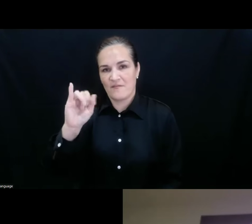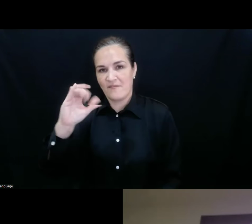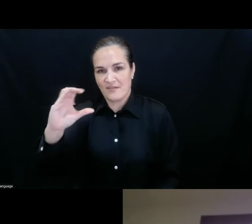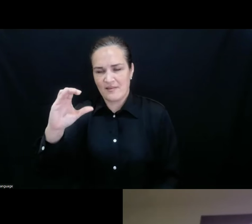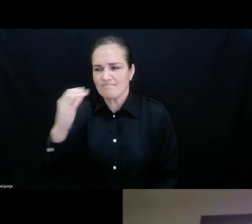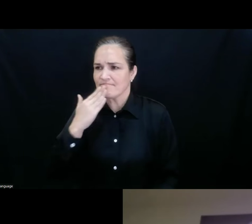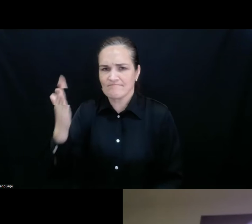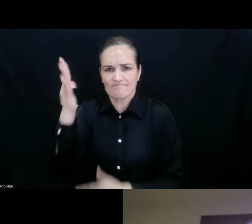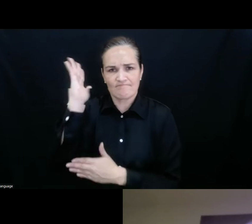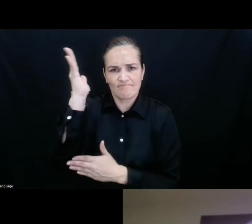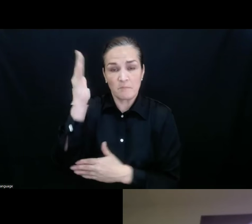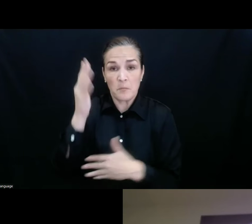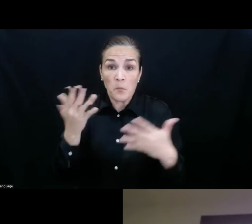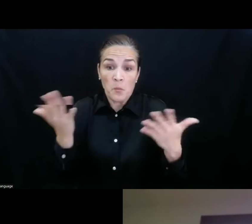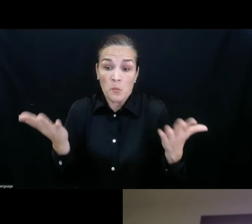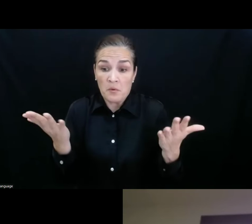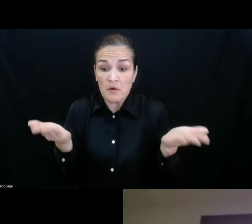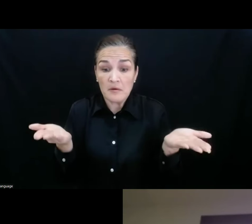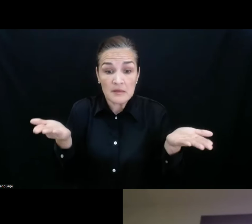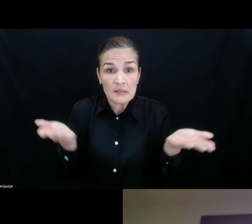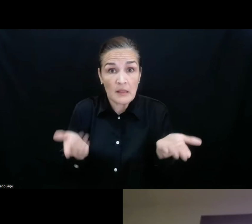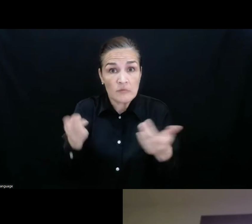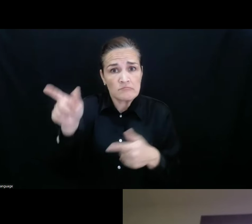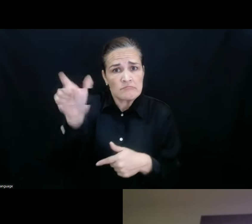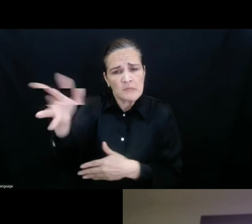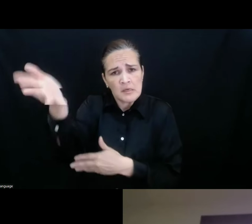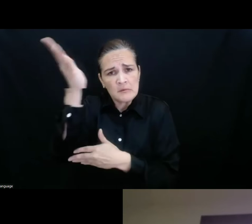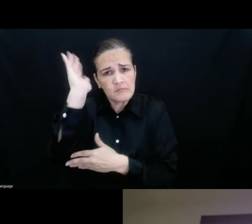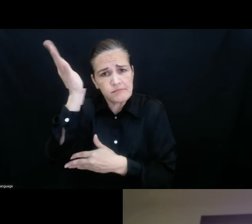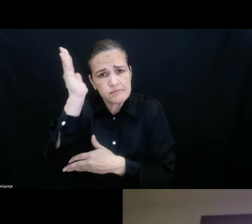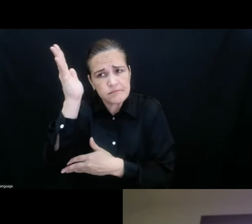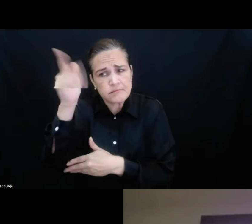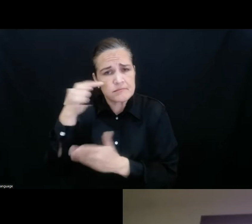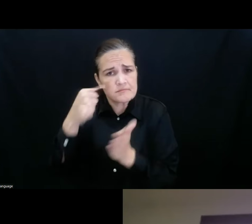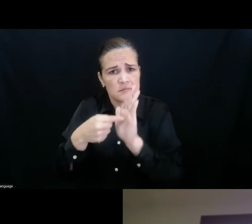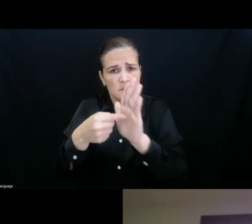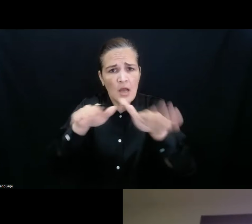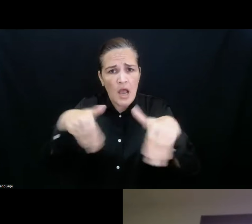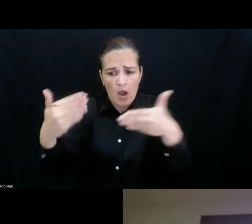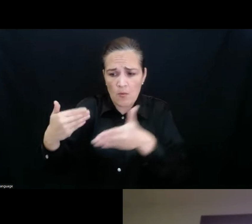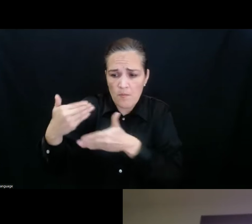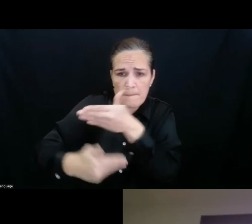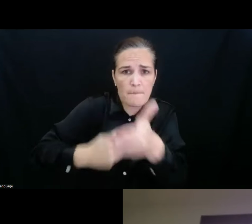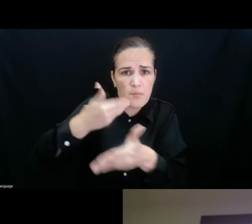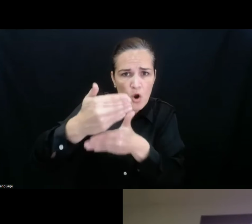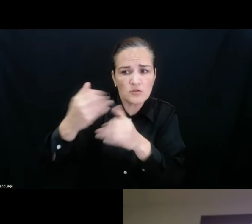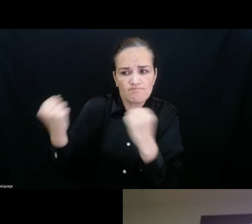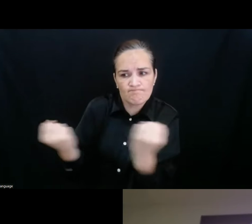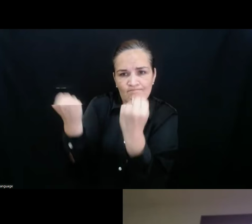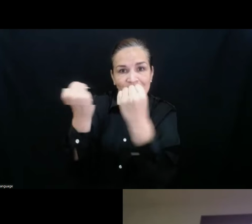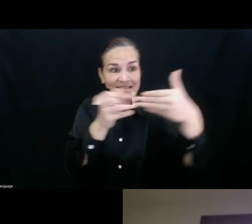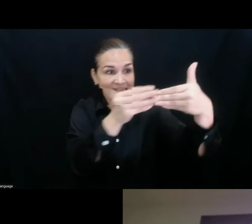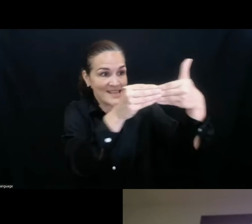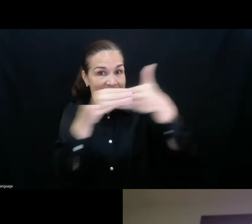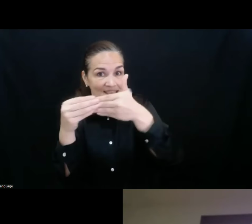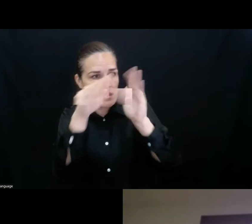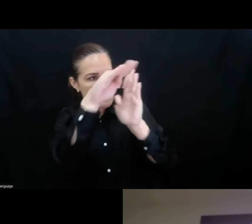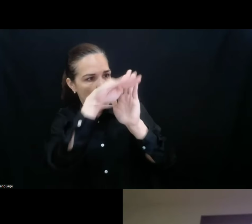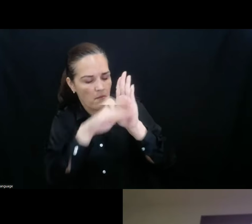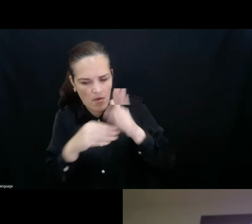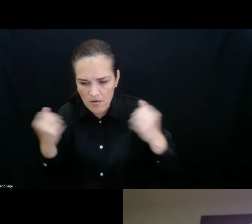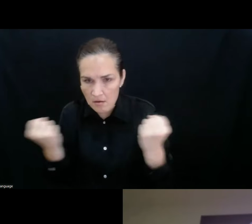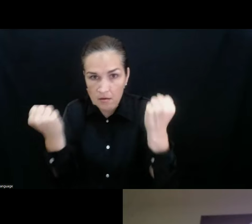Bueno, pues creo que ha expuesto sobre la mesa cómo ha sido realmente el proceso de implementación de la guía. Creo que antes de terminar